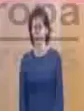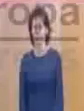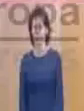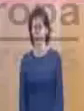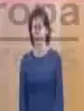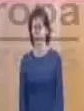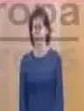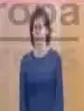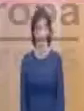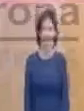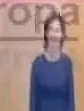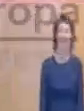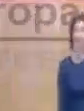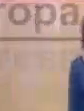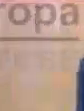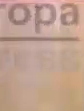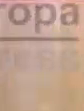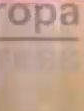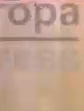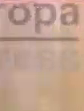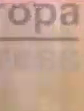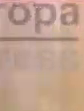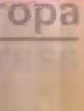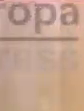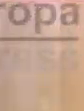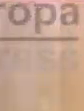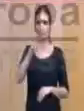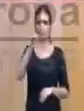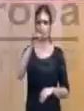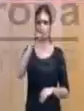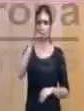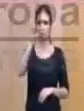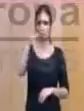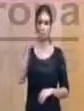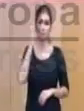A favor han votado los 185 diputados del Grupo Popular